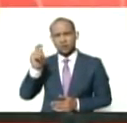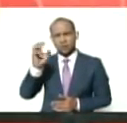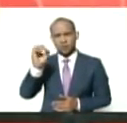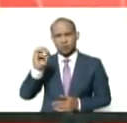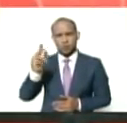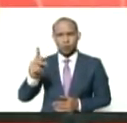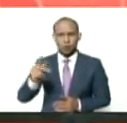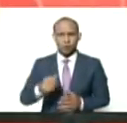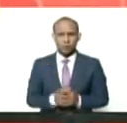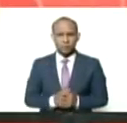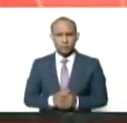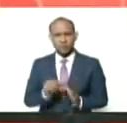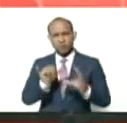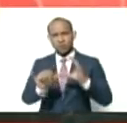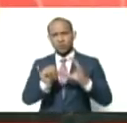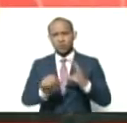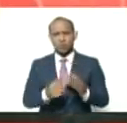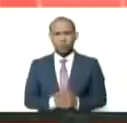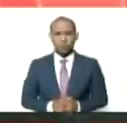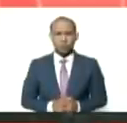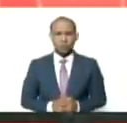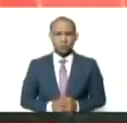Tiktokers, youtuber,